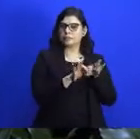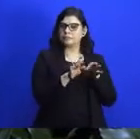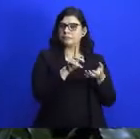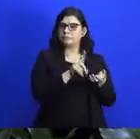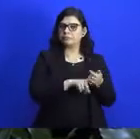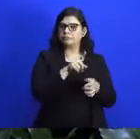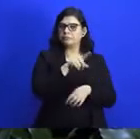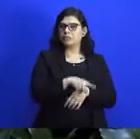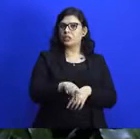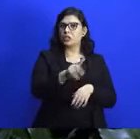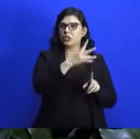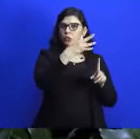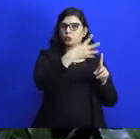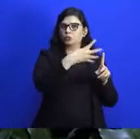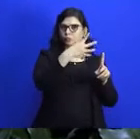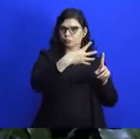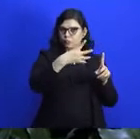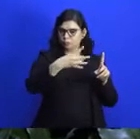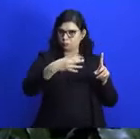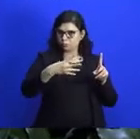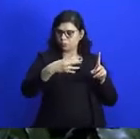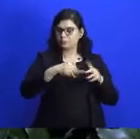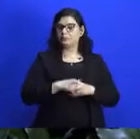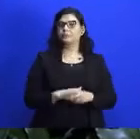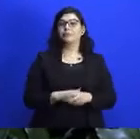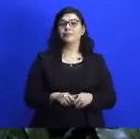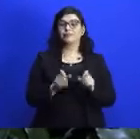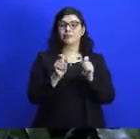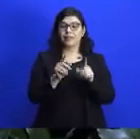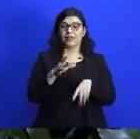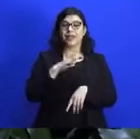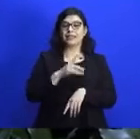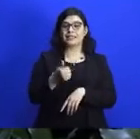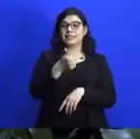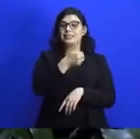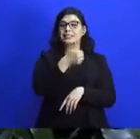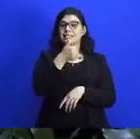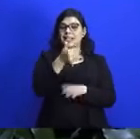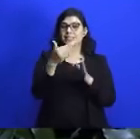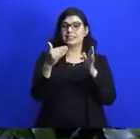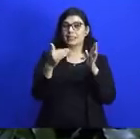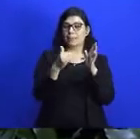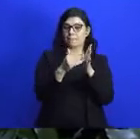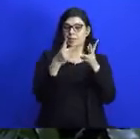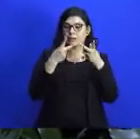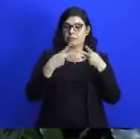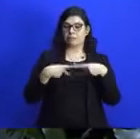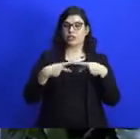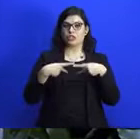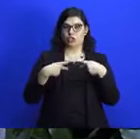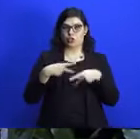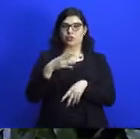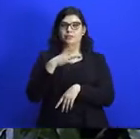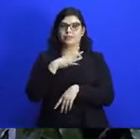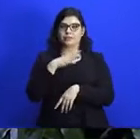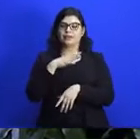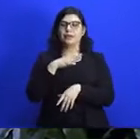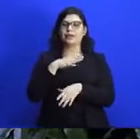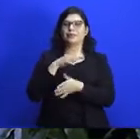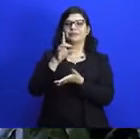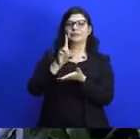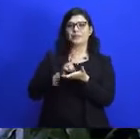son parte de la comunidad LGBT+, y contamos con más de 6,000 asociados y asociadas con alguna condición